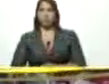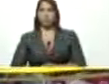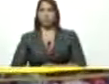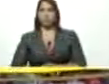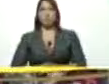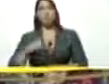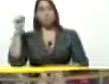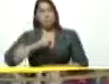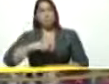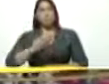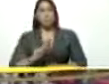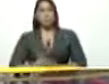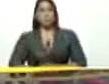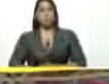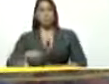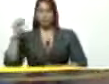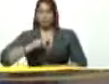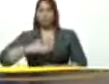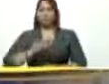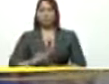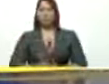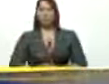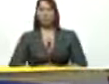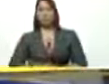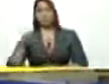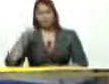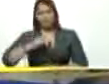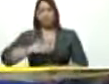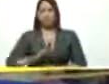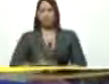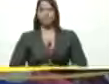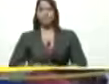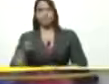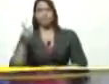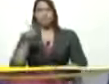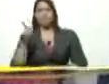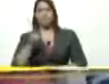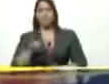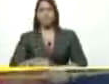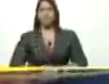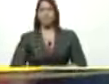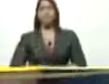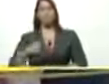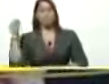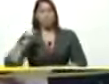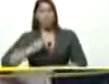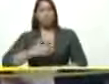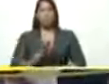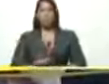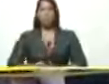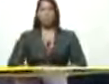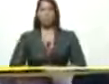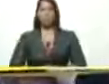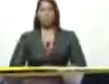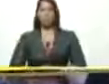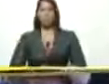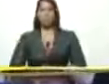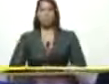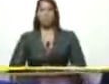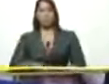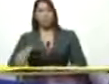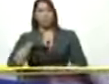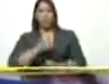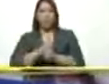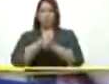¡Sí se puede! ¡Sí se puede! ¡Sí se puede, Venezuela! ¡Claro que se puede! ¡Patria